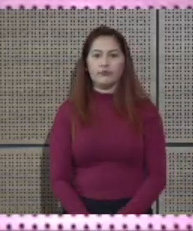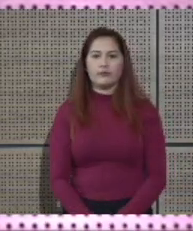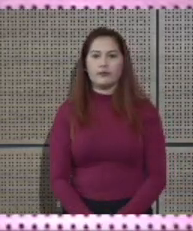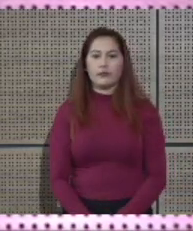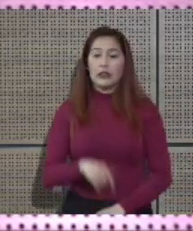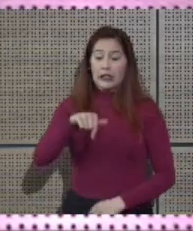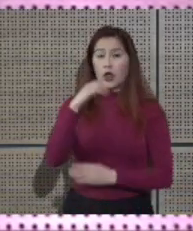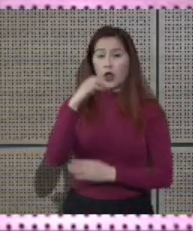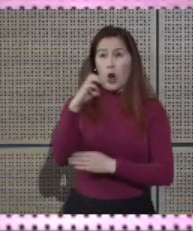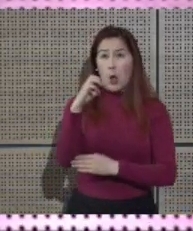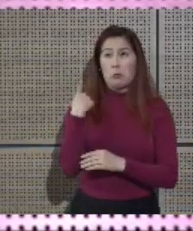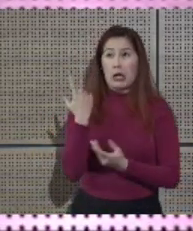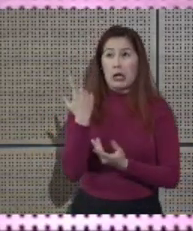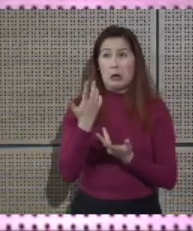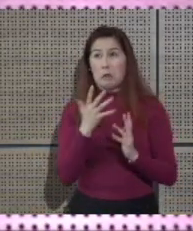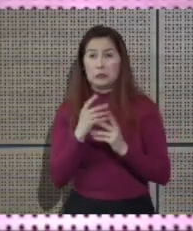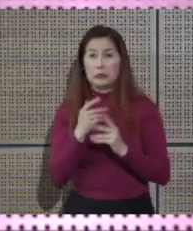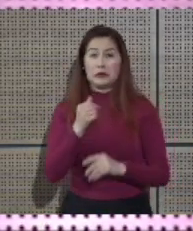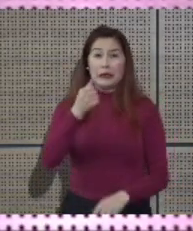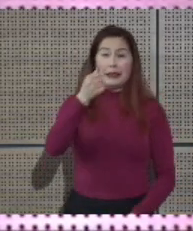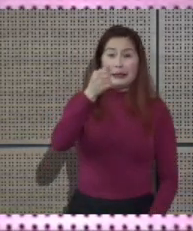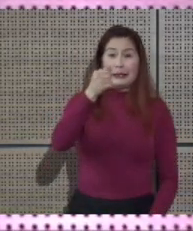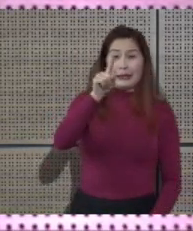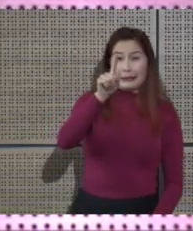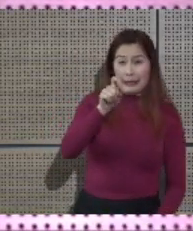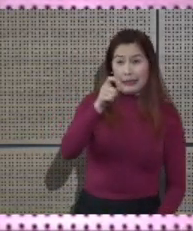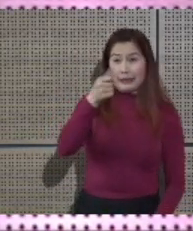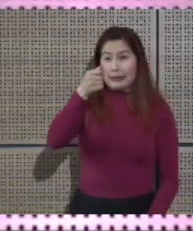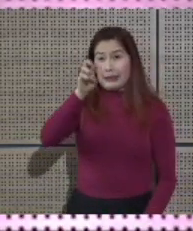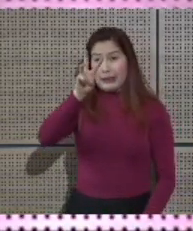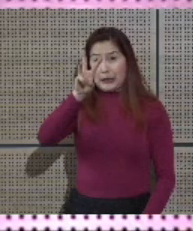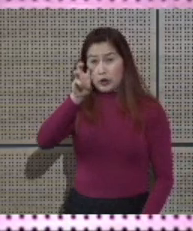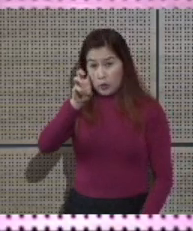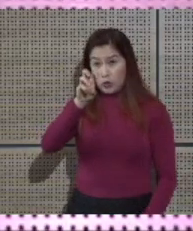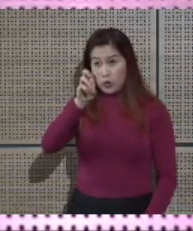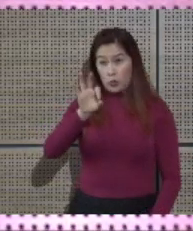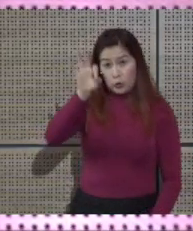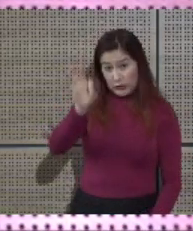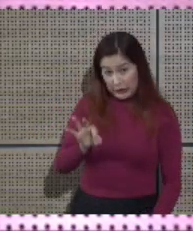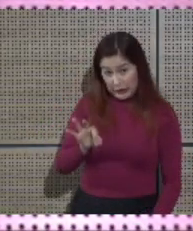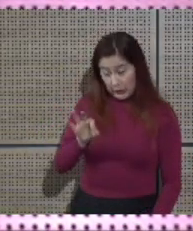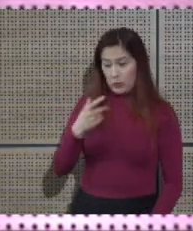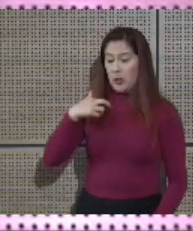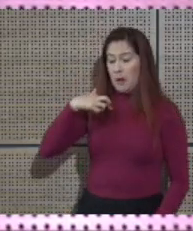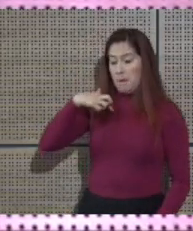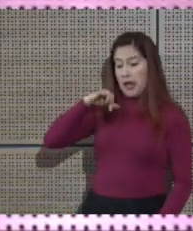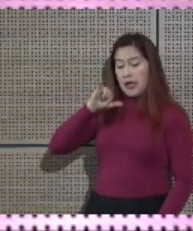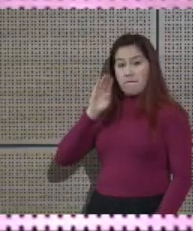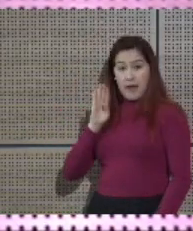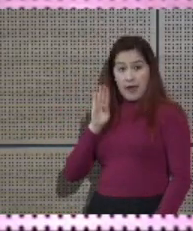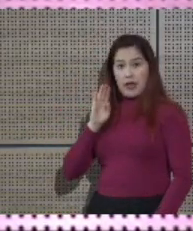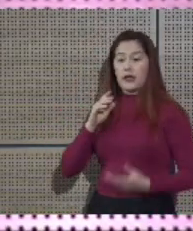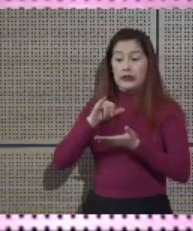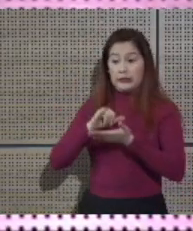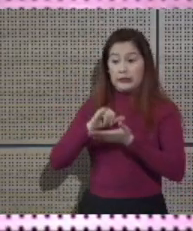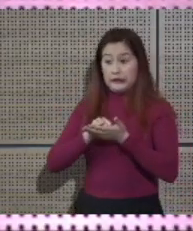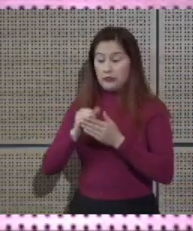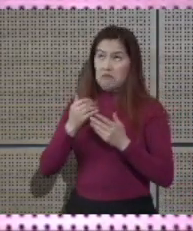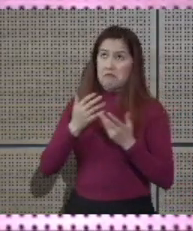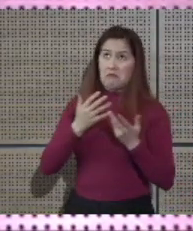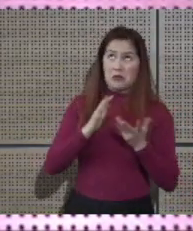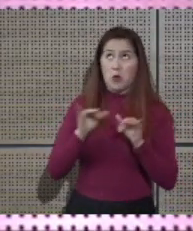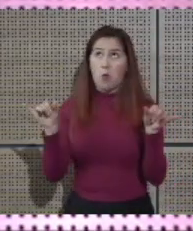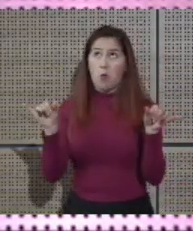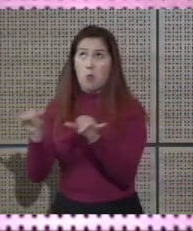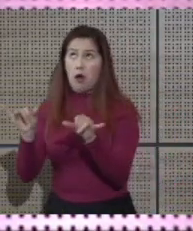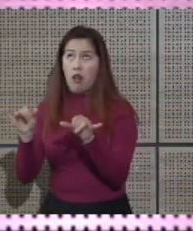ingreso fiscal que está alrededor de 16 a 18% del Producto Interno Bruto. Esas son cifras parecidas a Chile y